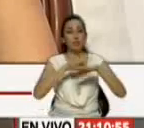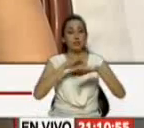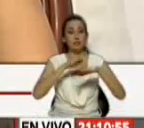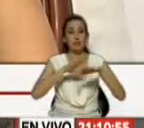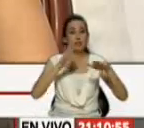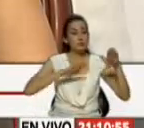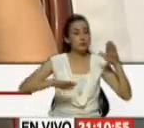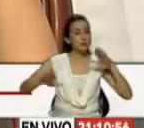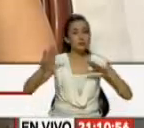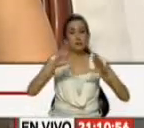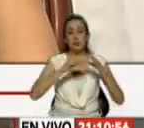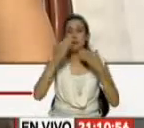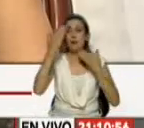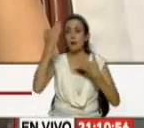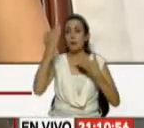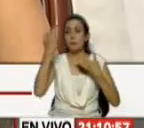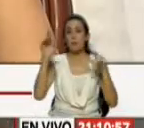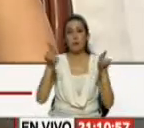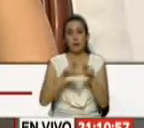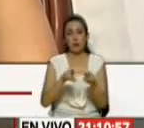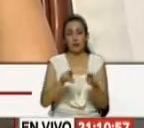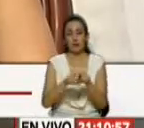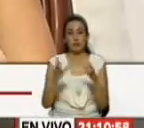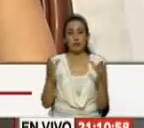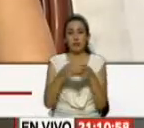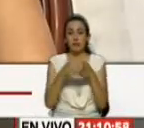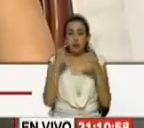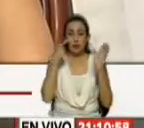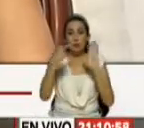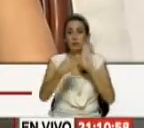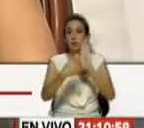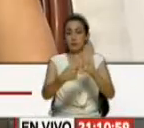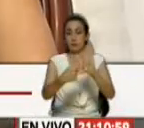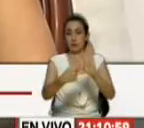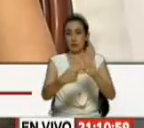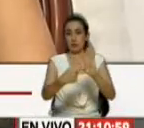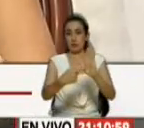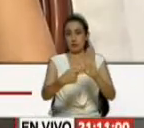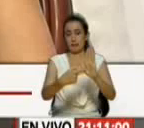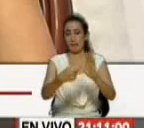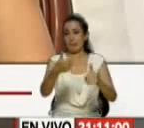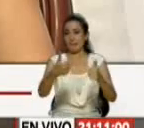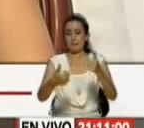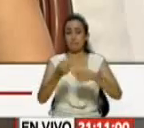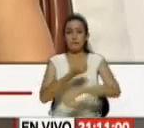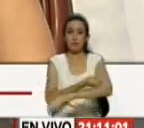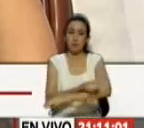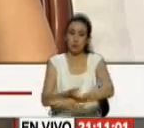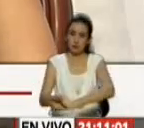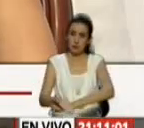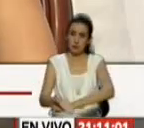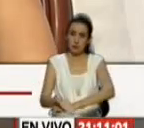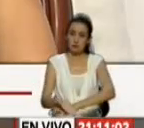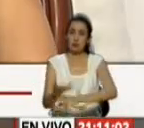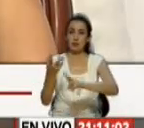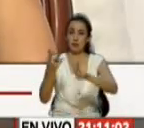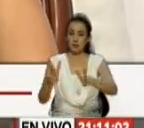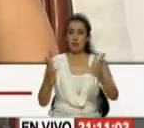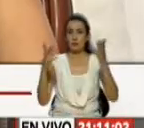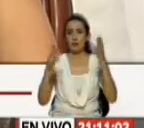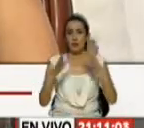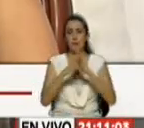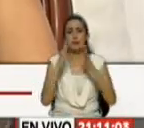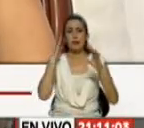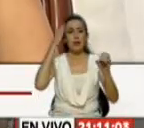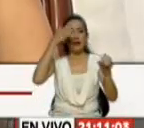organizaciones sociales y políticas, así como a la ciudadanía, para que nos presenten observaciones, recomendaciones y lineamientos generales